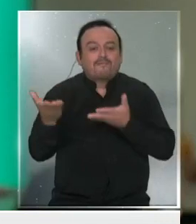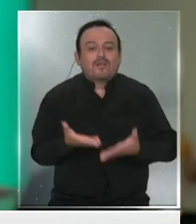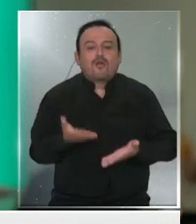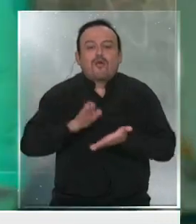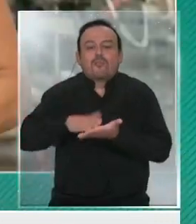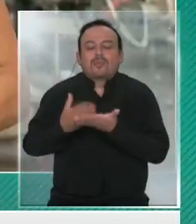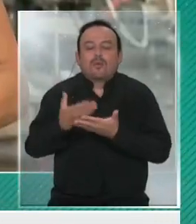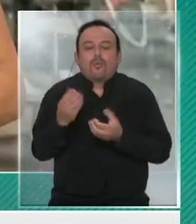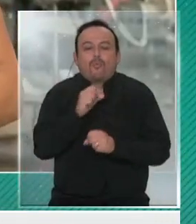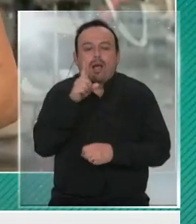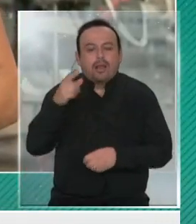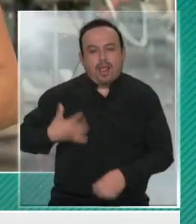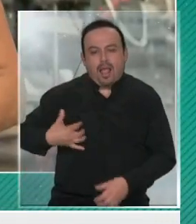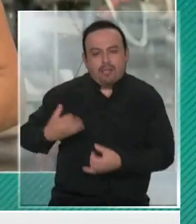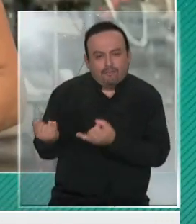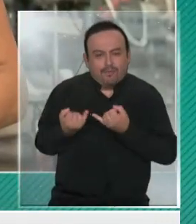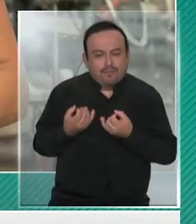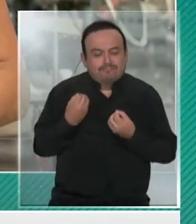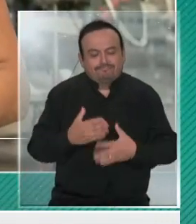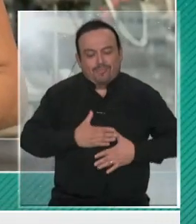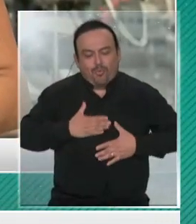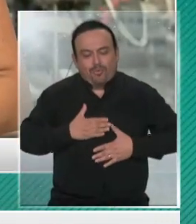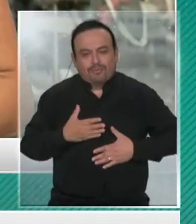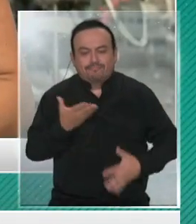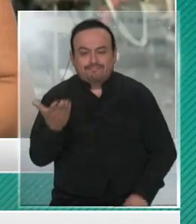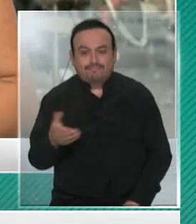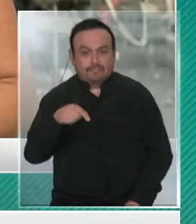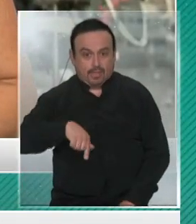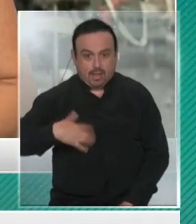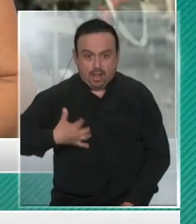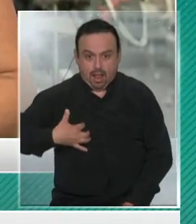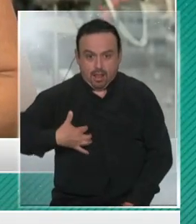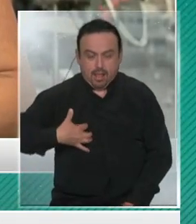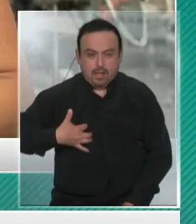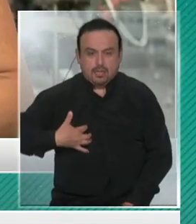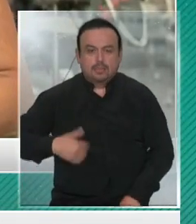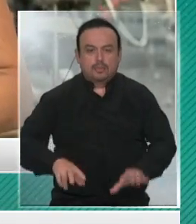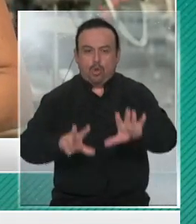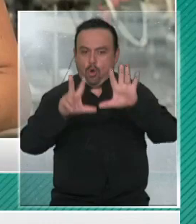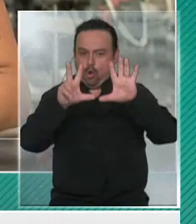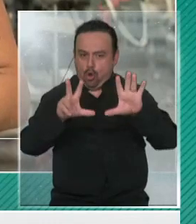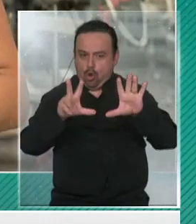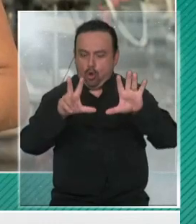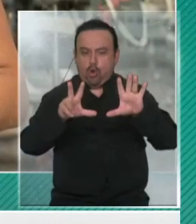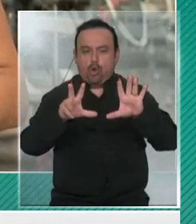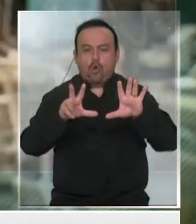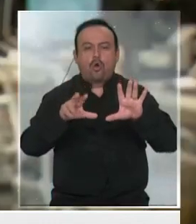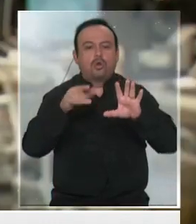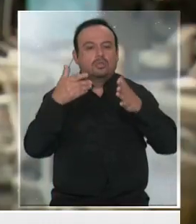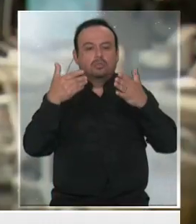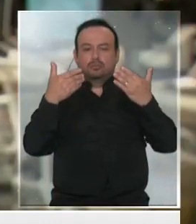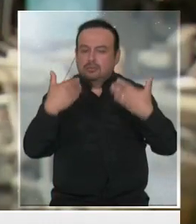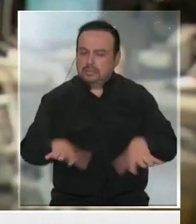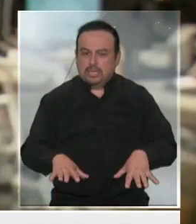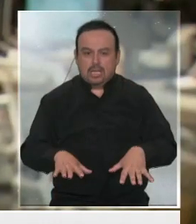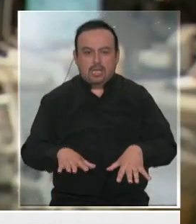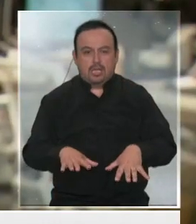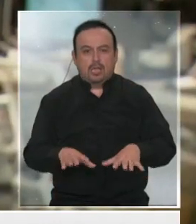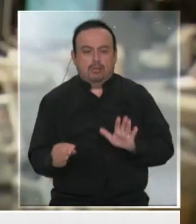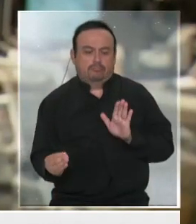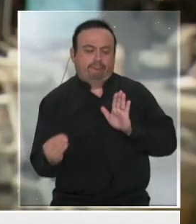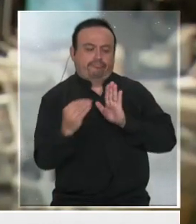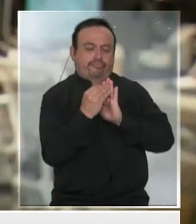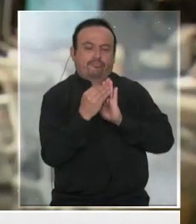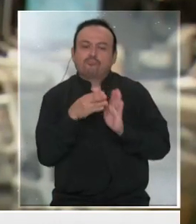estás? ¿Cuál es la información en Argentina? Un placer. Aquí en la Argentina son 8 los casos que ya están registrados